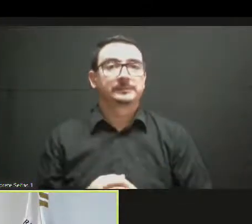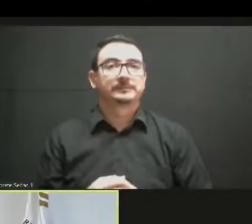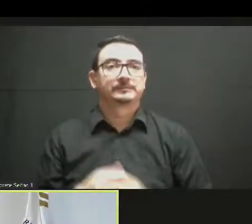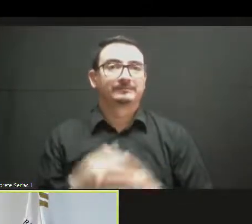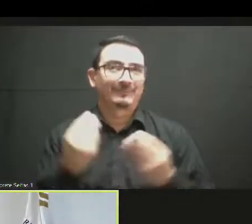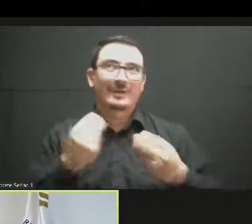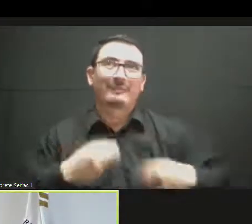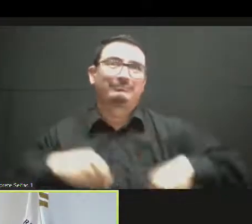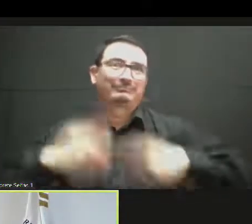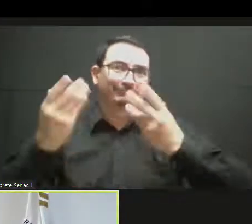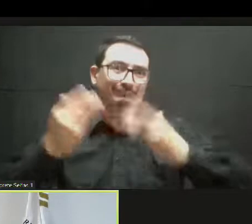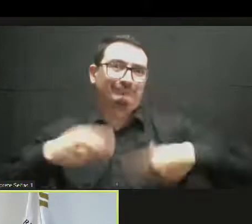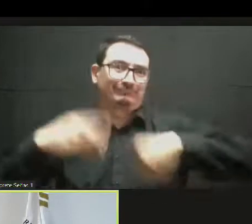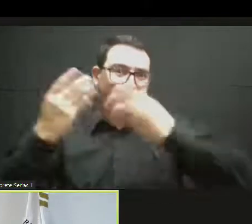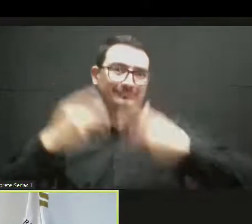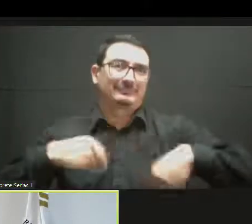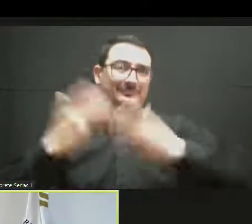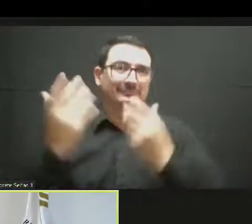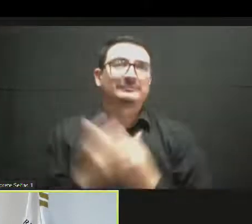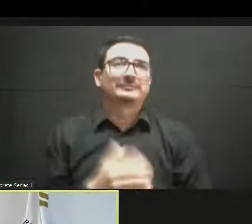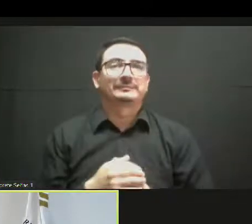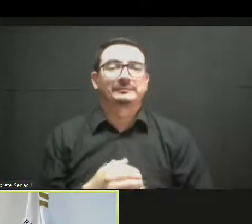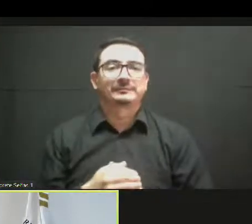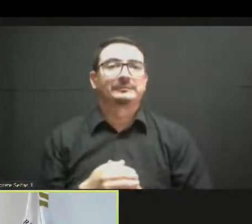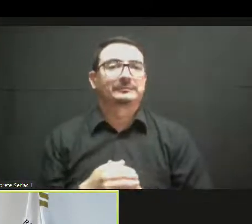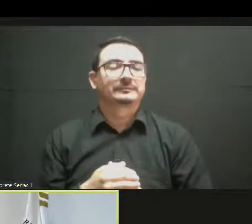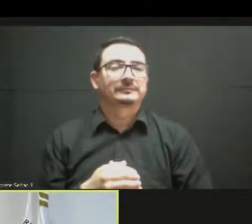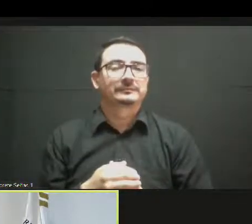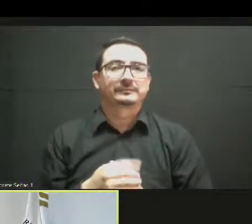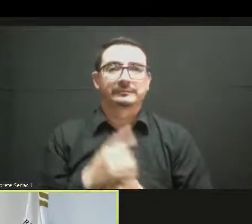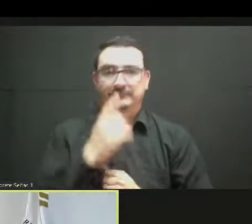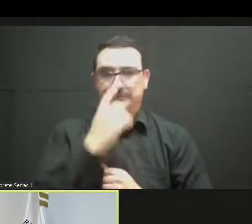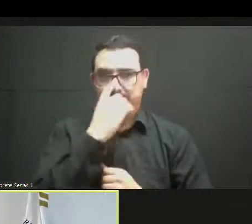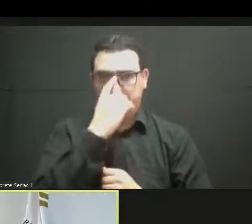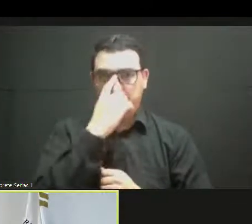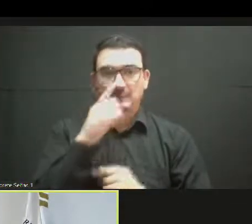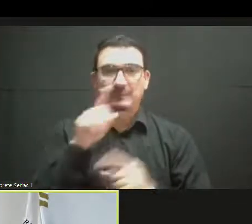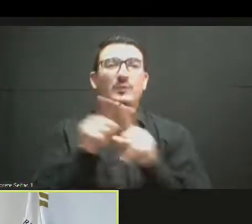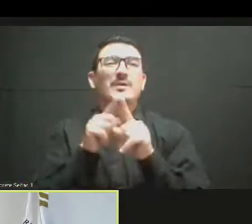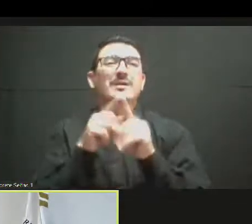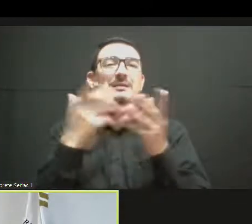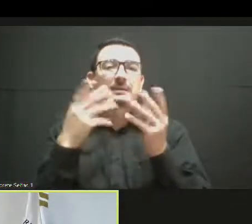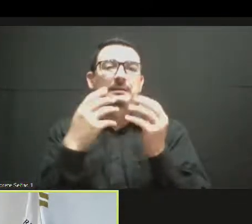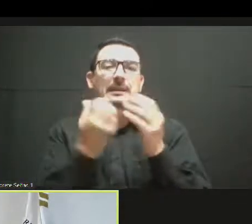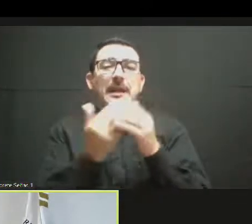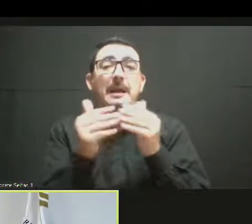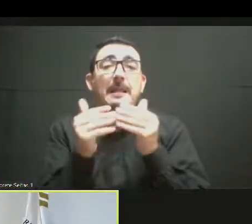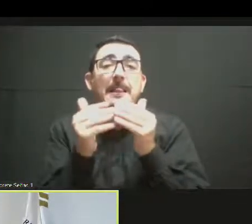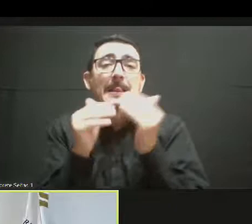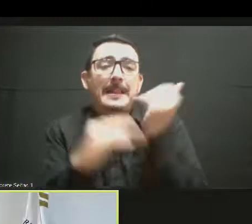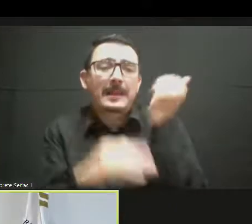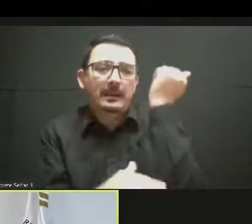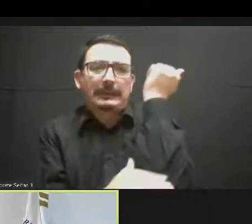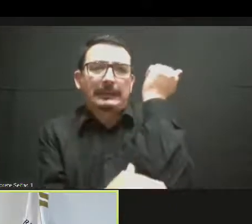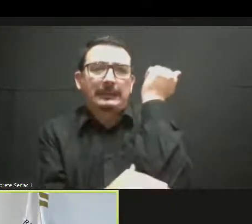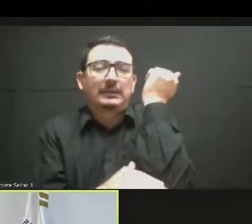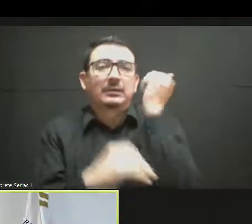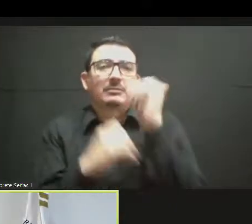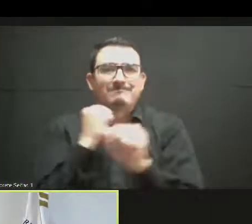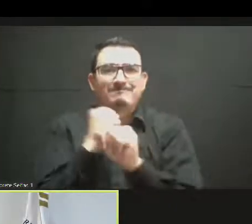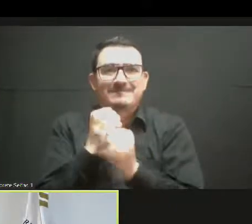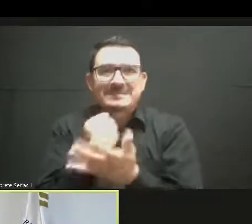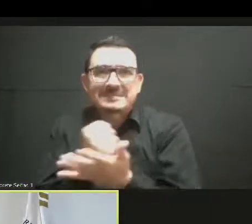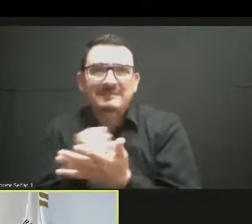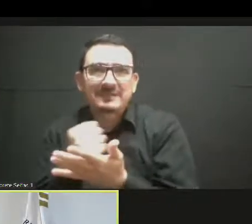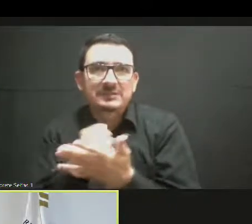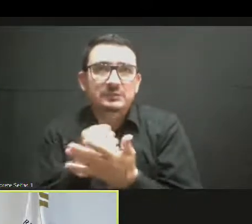básicamente de una especialización de bienes primarios a una basada en servicios. Y es que para el 2019, ese sector de